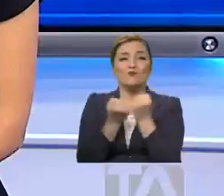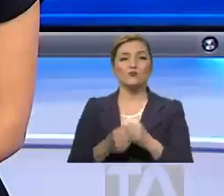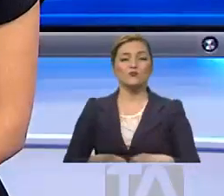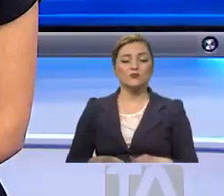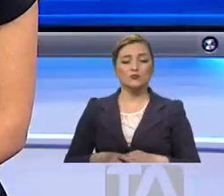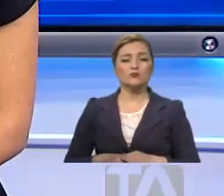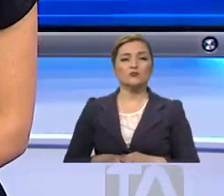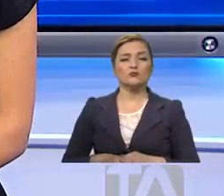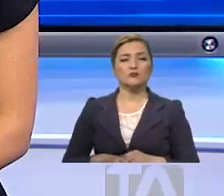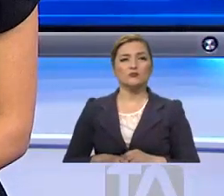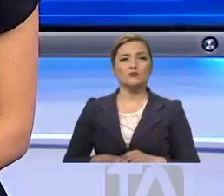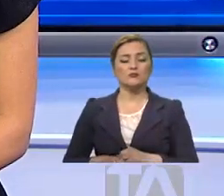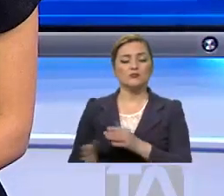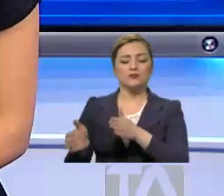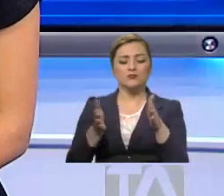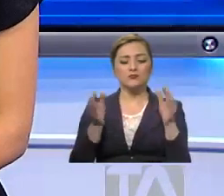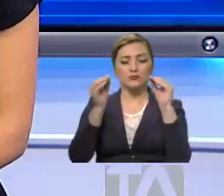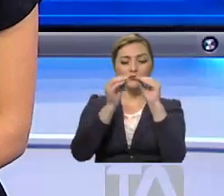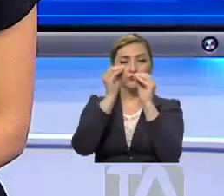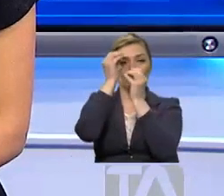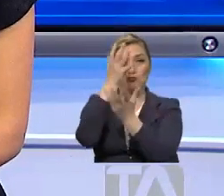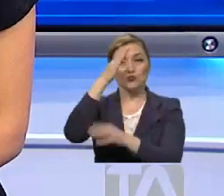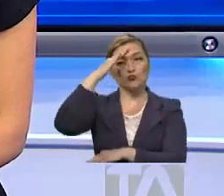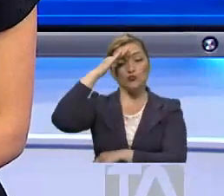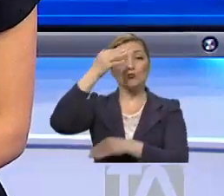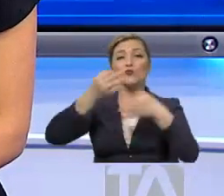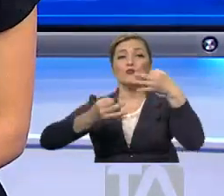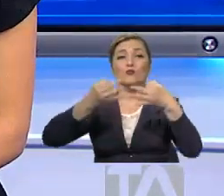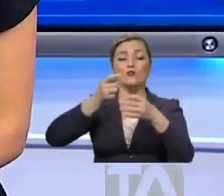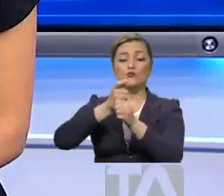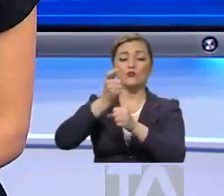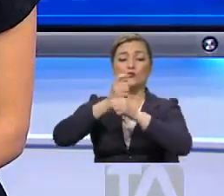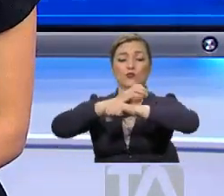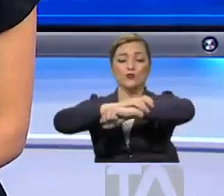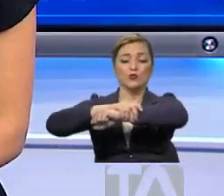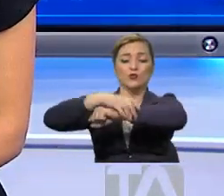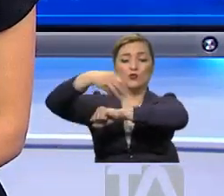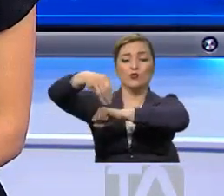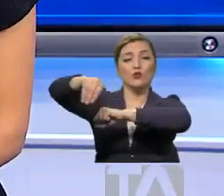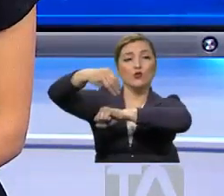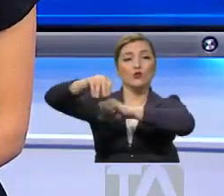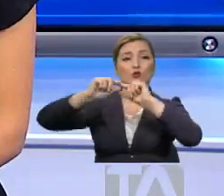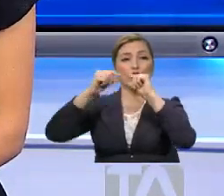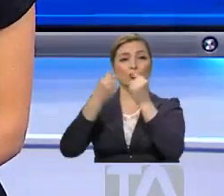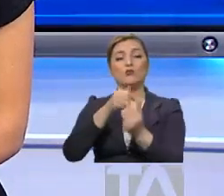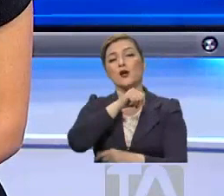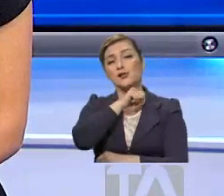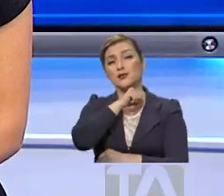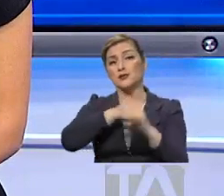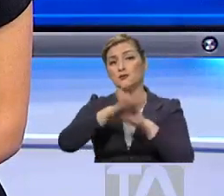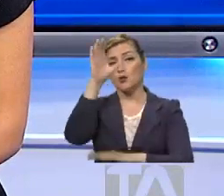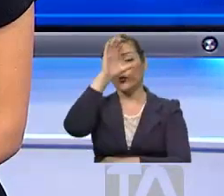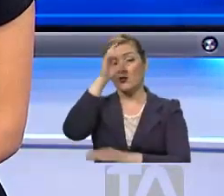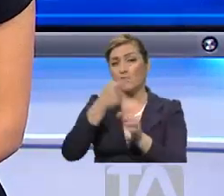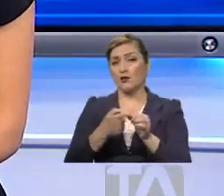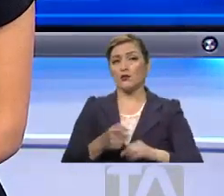horas. Seguimos con más. La policía judicial capturó este miércoles a una de las bandas delictivas más